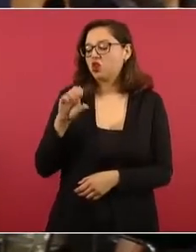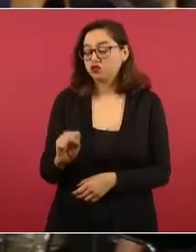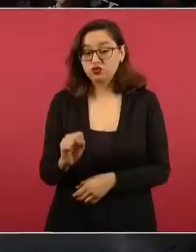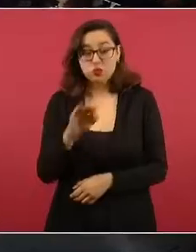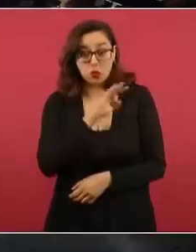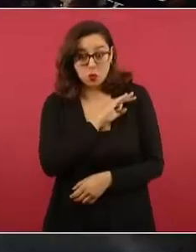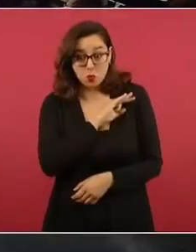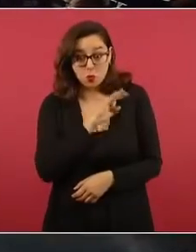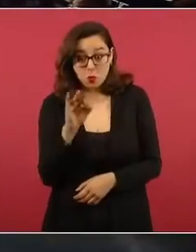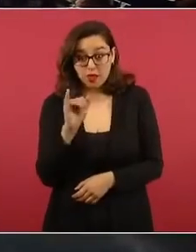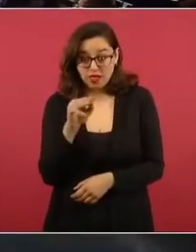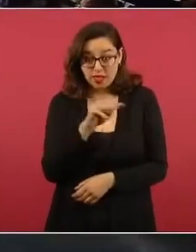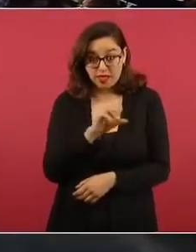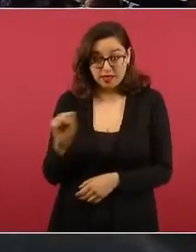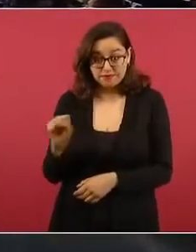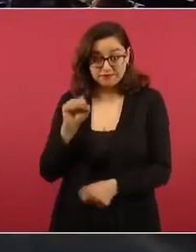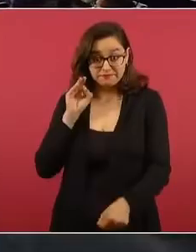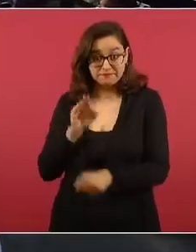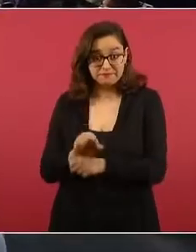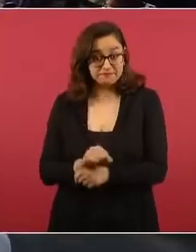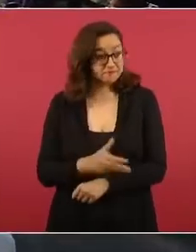Jesús.